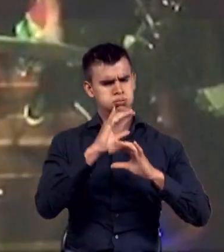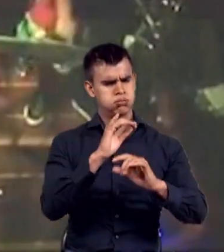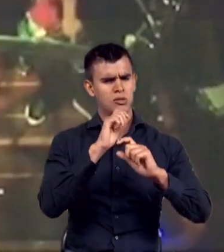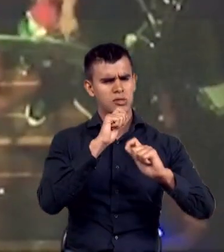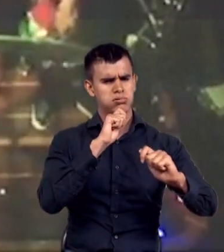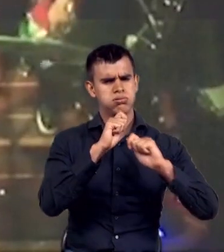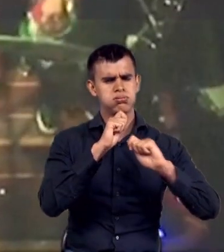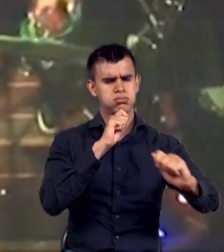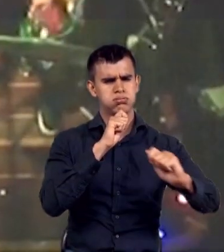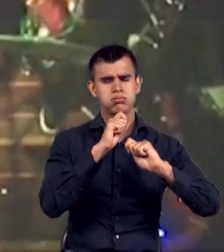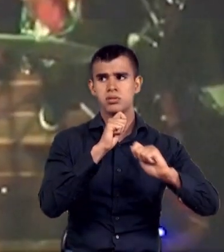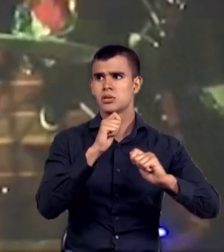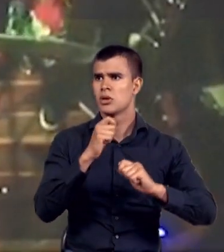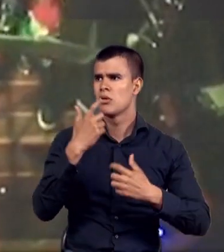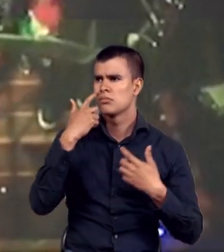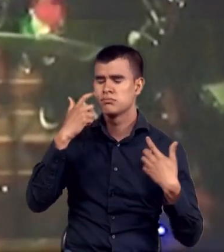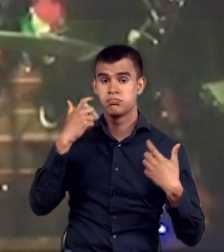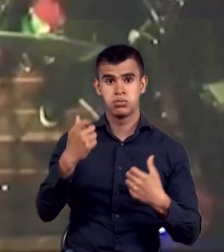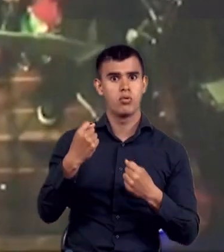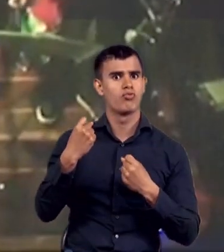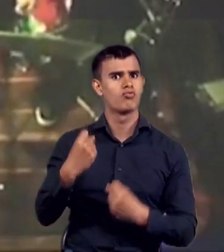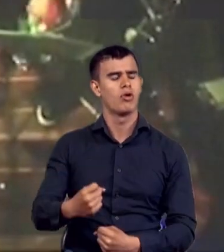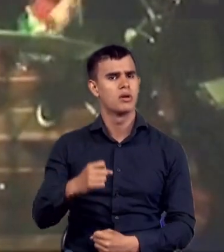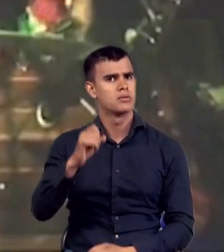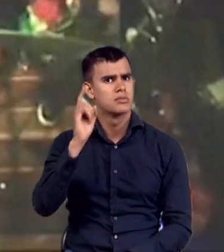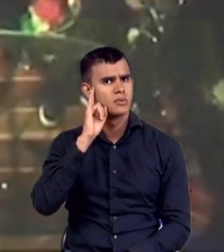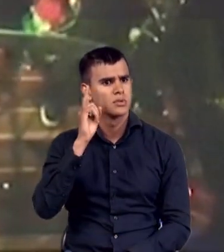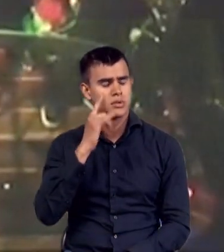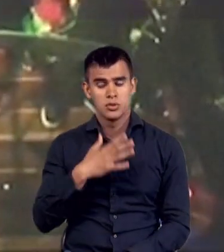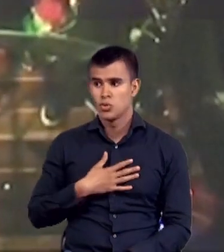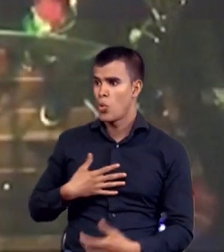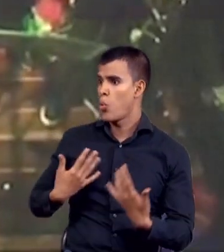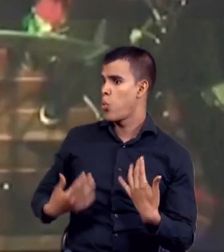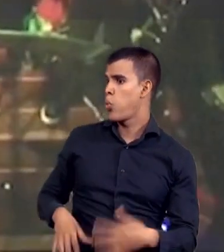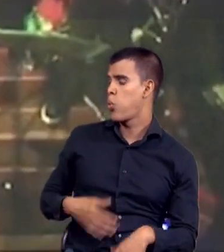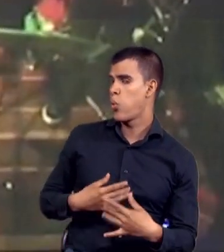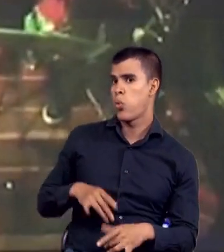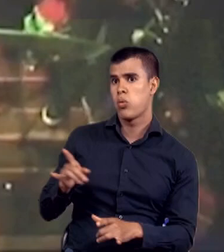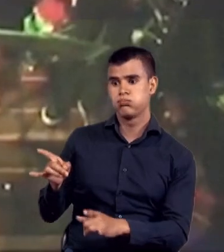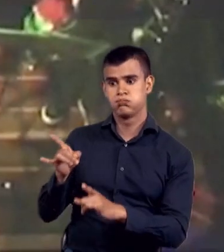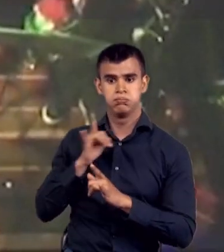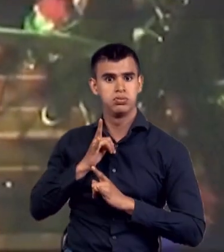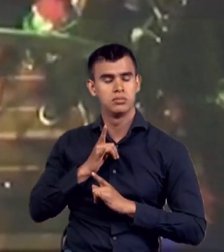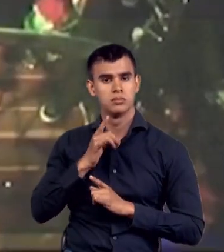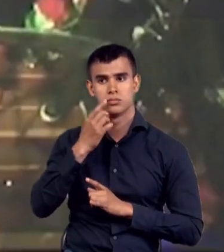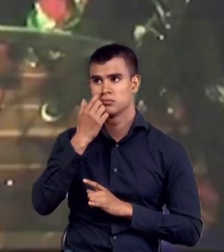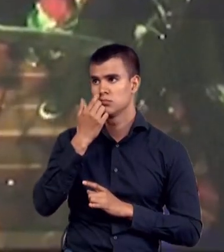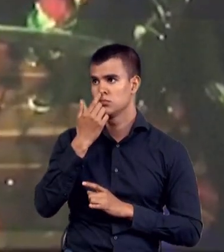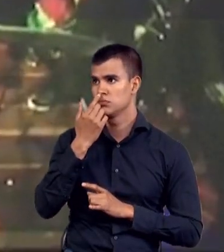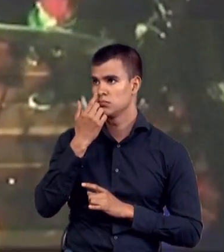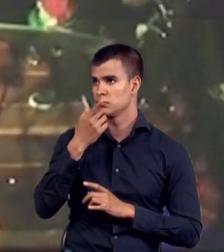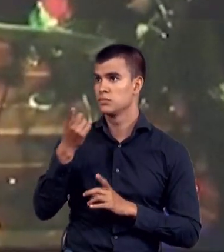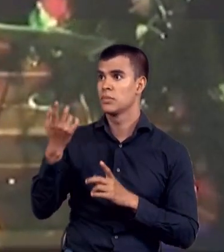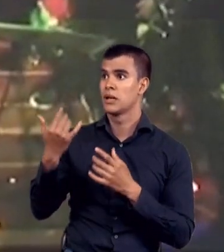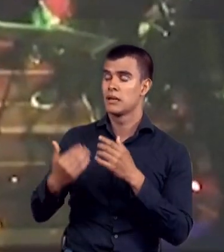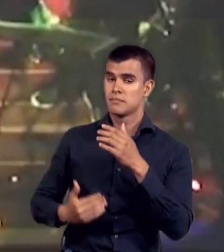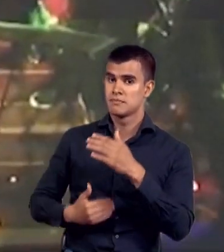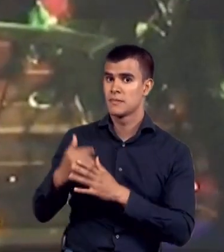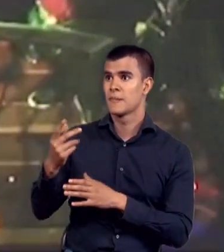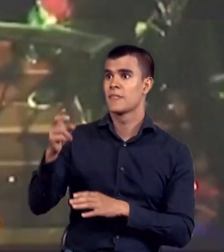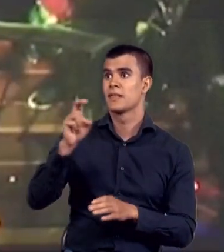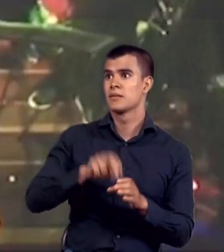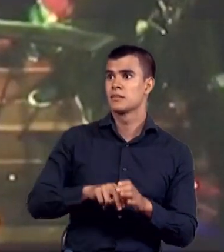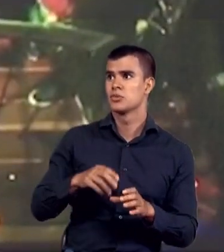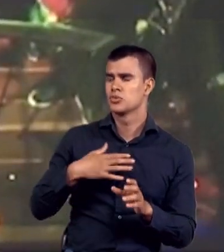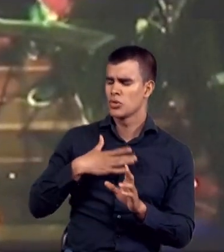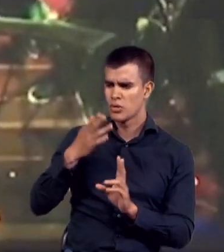agresivo, y nosotros dijimos, wow, tremenda madera. Y a través de ese recorrido, cuando ella ingresa a la orquesta, pues ya empiezo